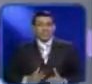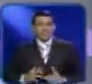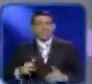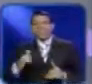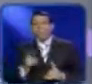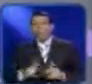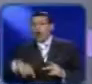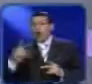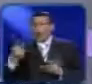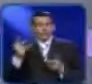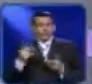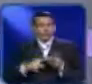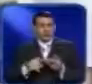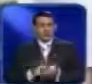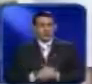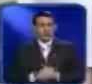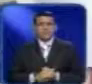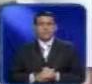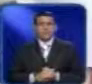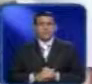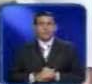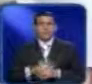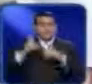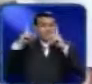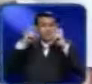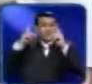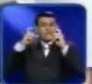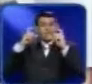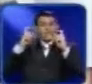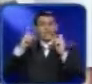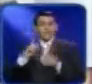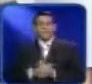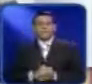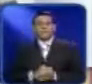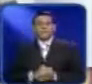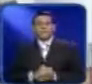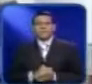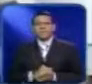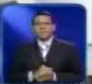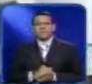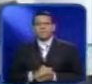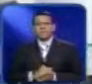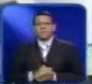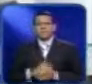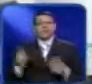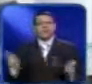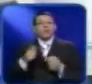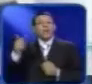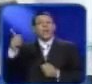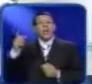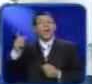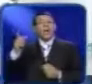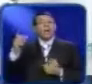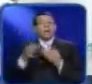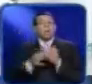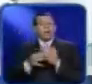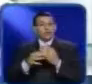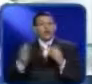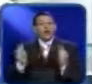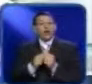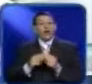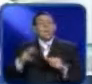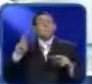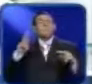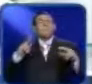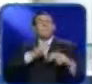sus hijastros. Las fotos publicadas por la revista TV y Novelas muestran a Marc Anthony junto a su esposa, compartiendo en un